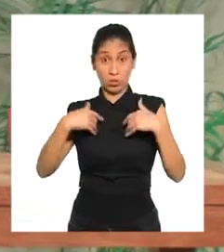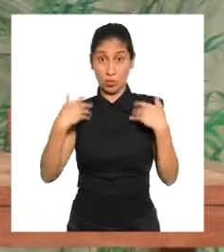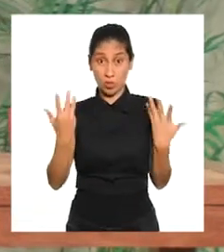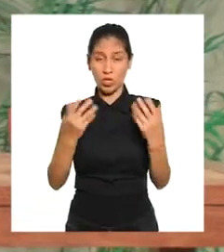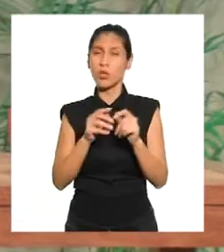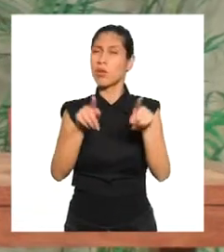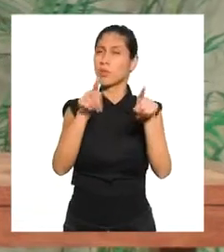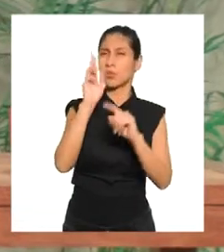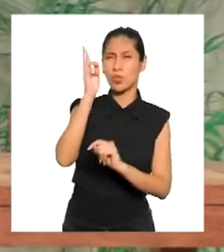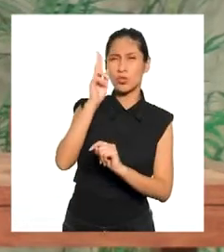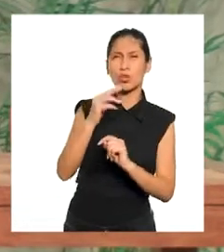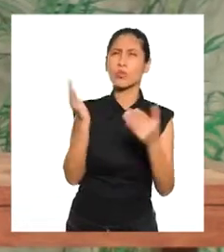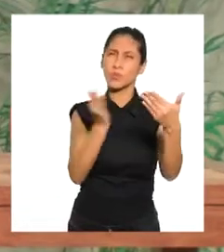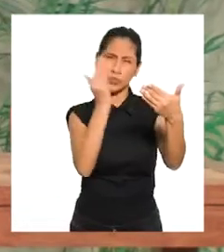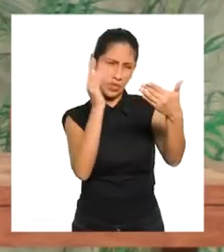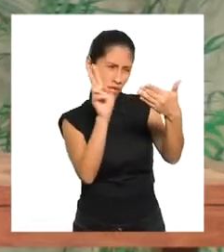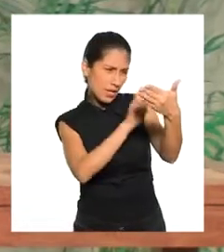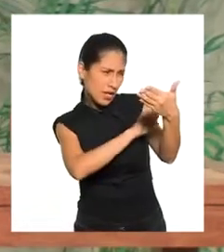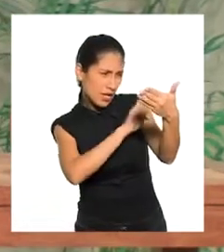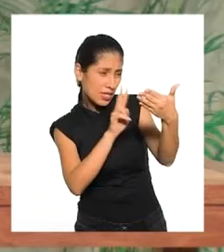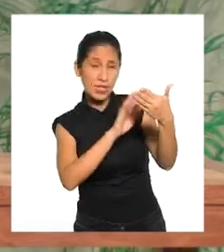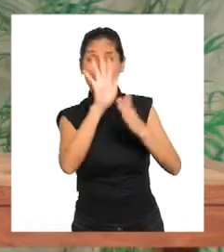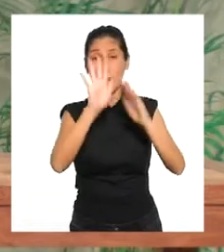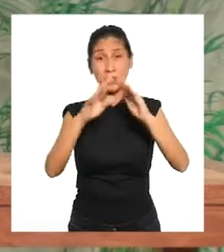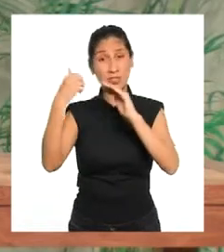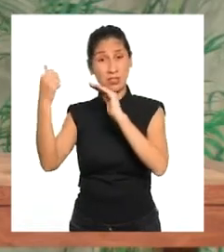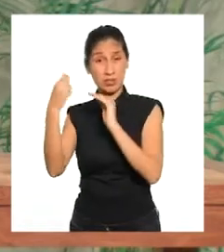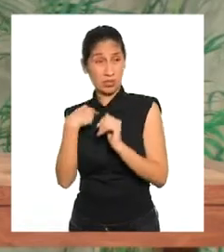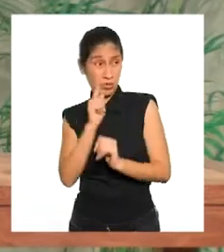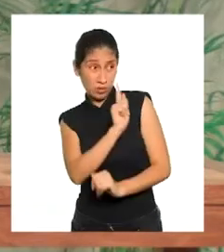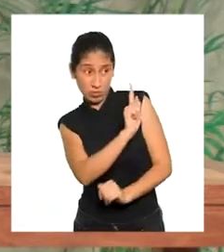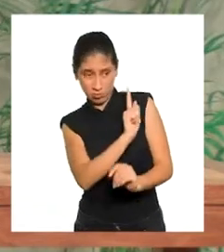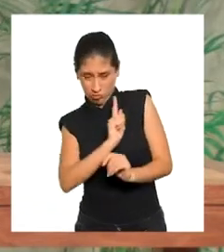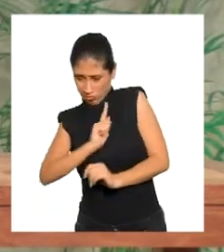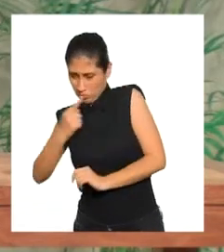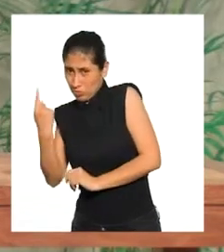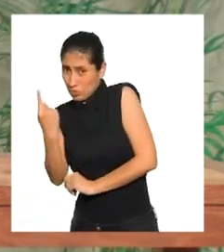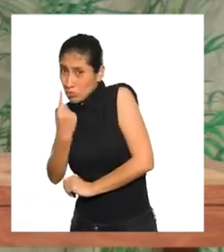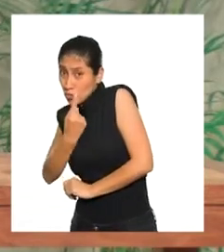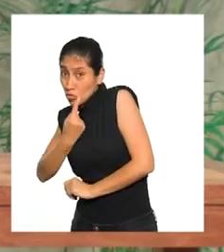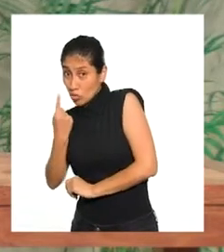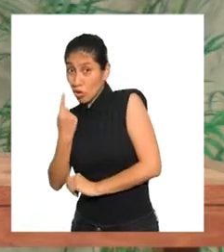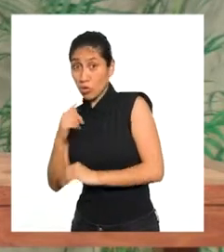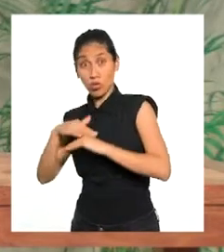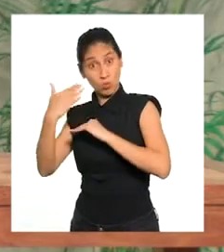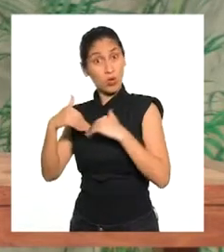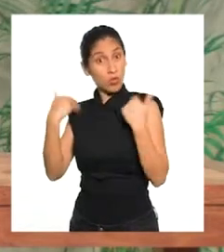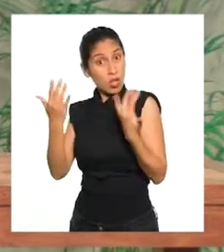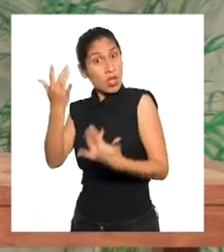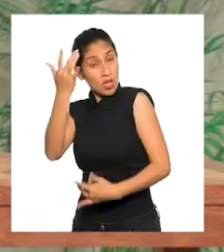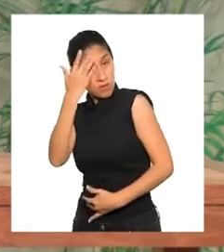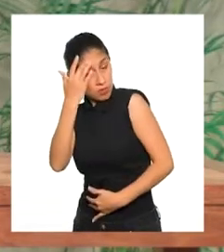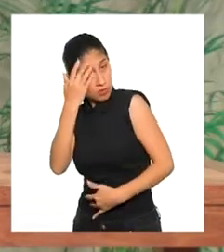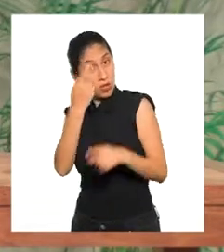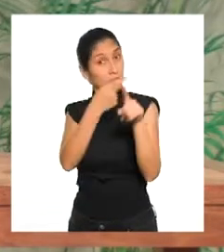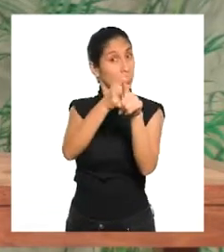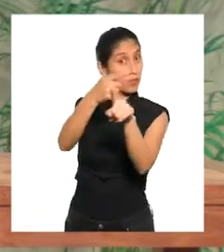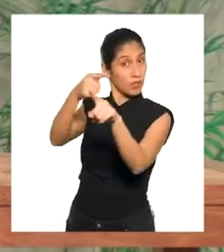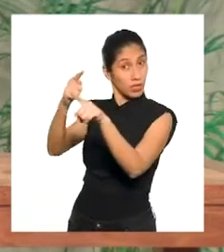realizado estudios que revelan que el aislamiento social puede llegar a producir enfermedades inflamatorias, cardiopatías y